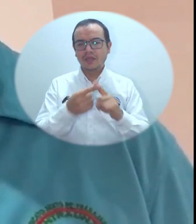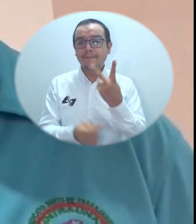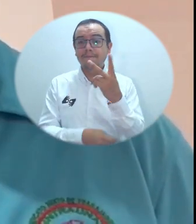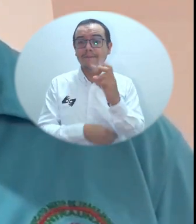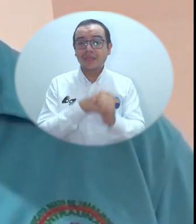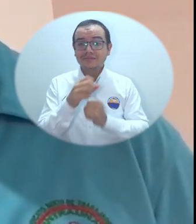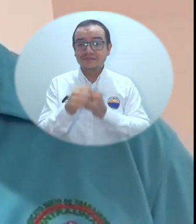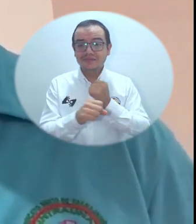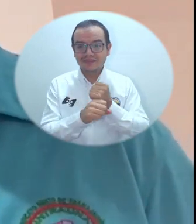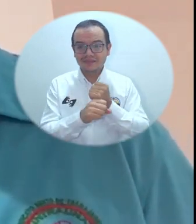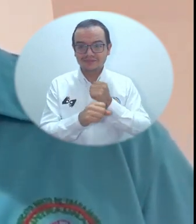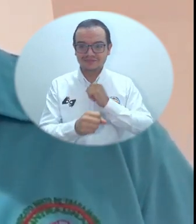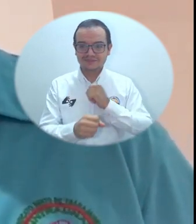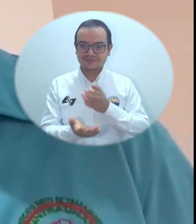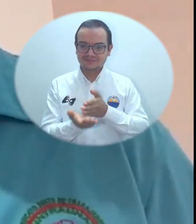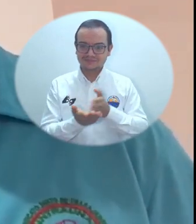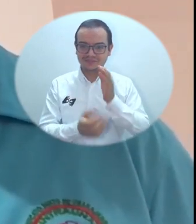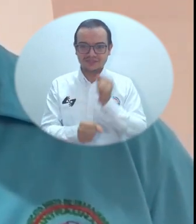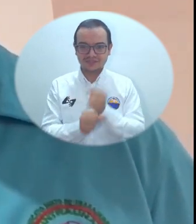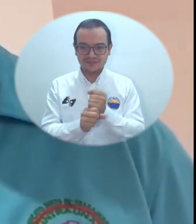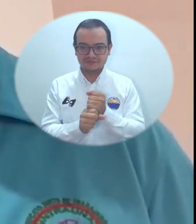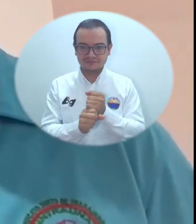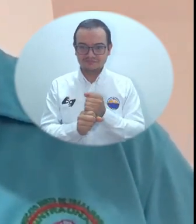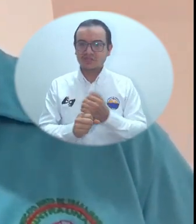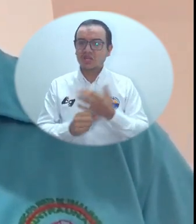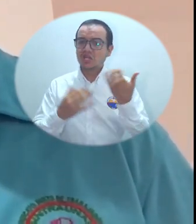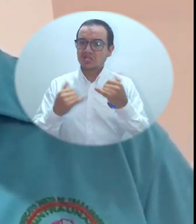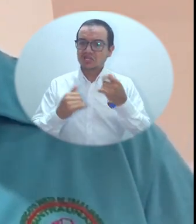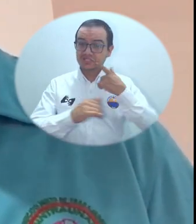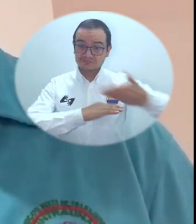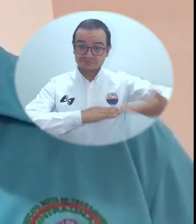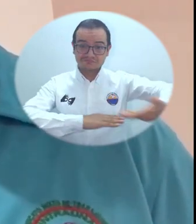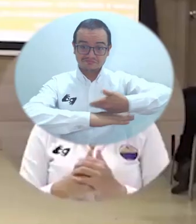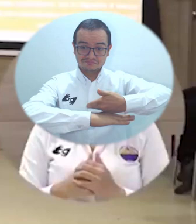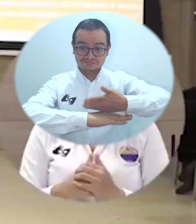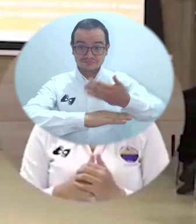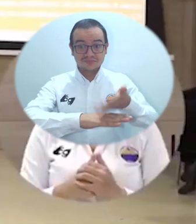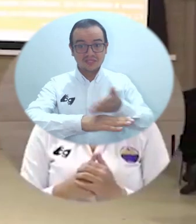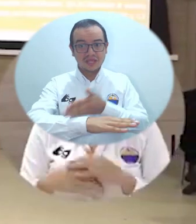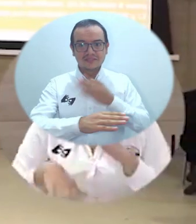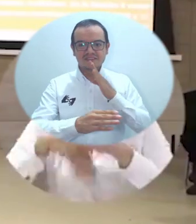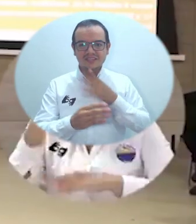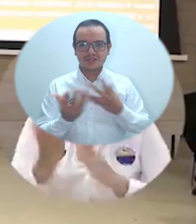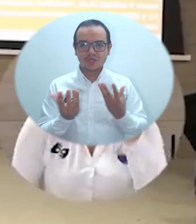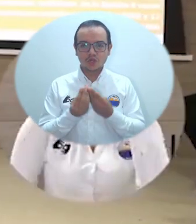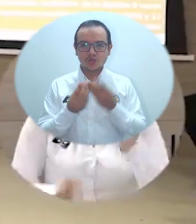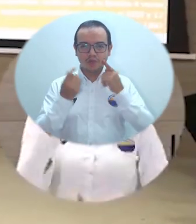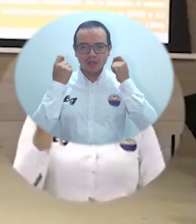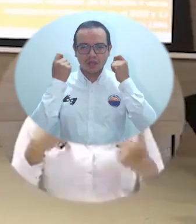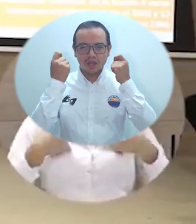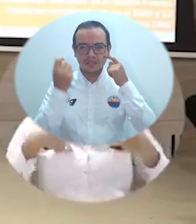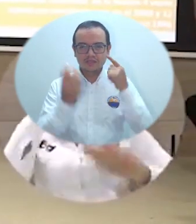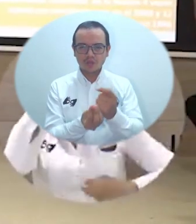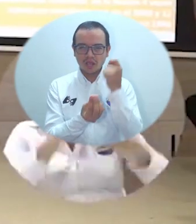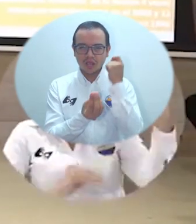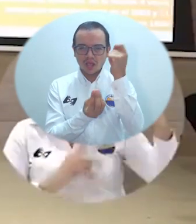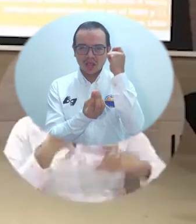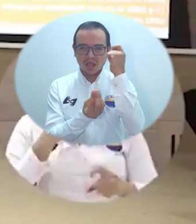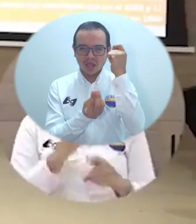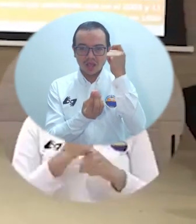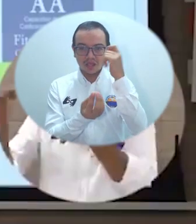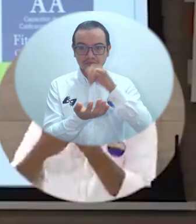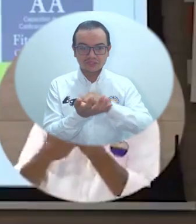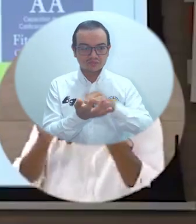ella. Esta propuesta ya nosotros la habíamos visto desde la parte sindical, habíamos visto que era una propuesta que no